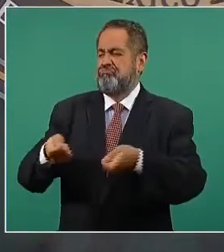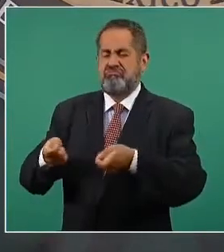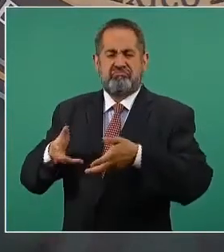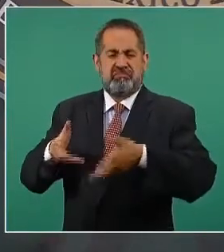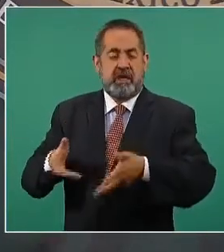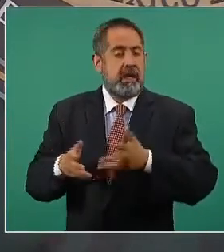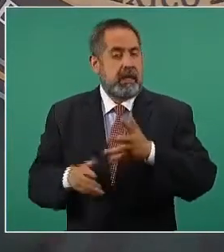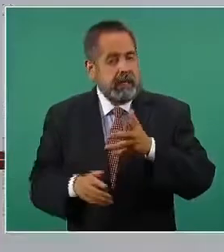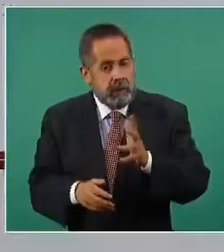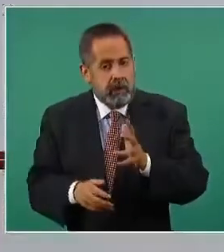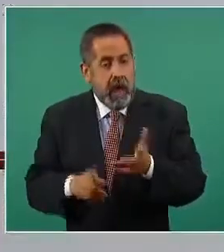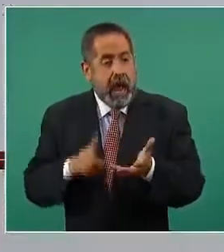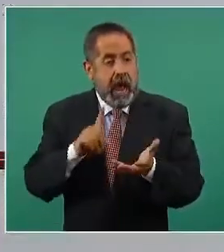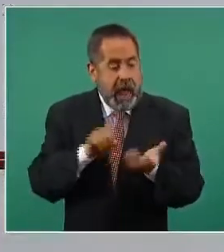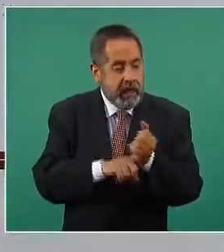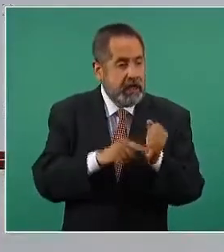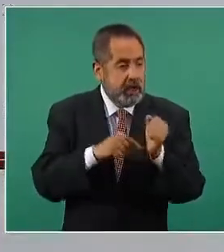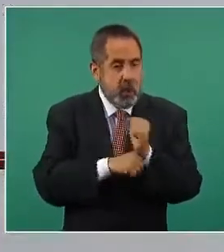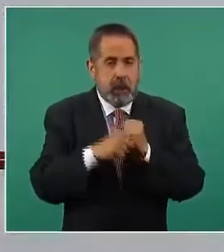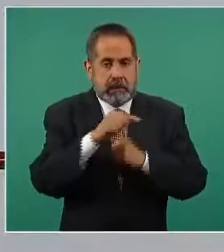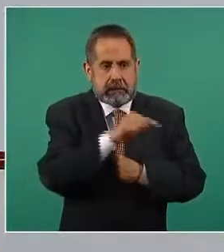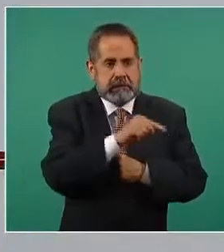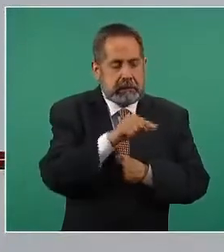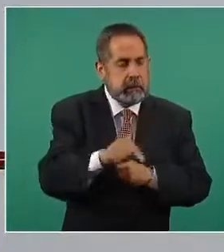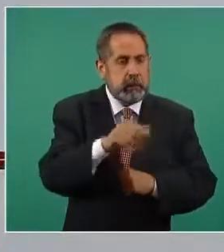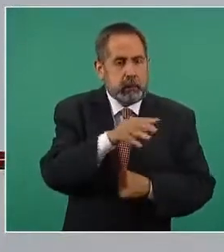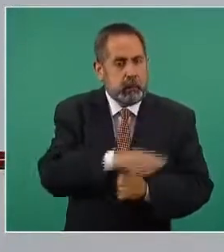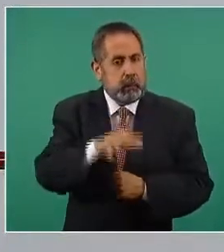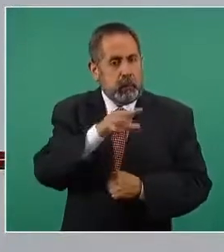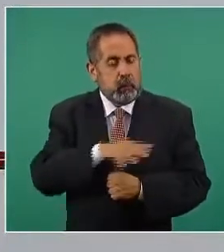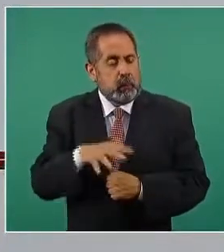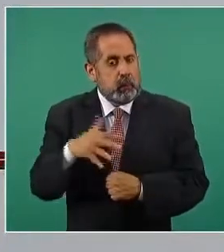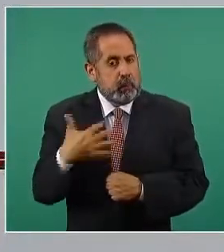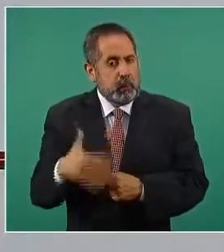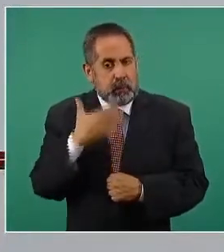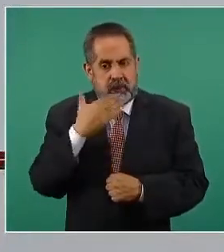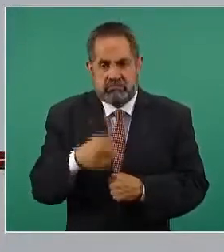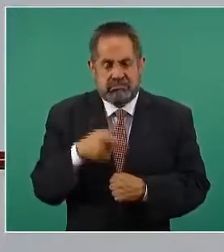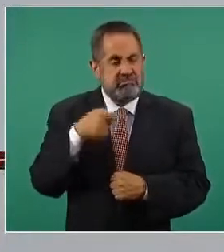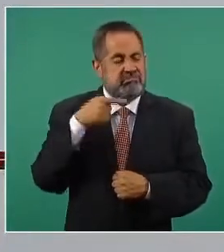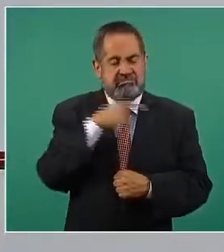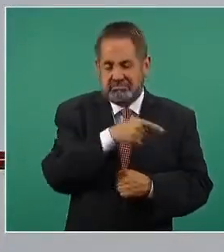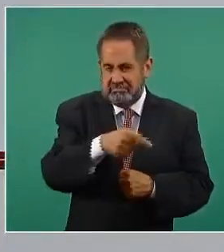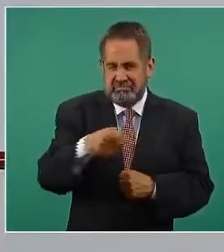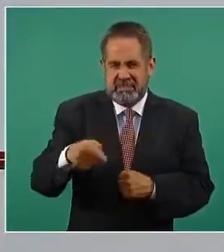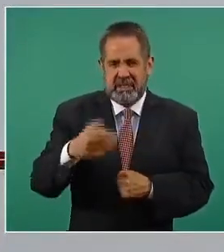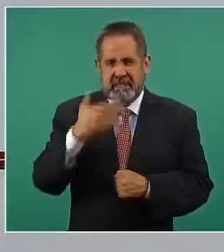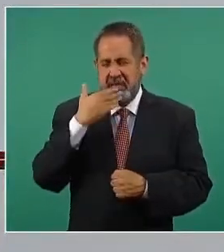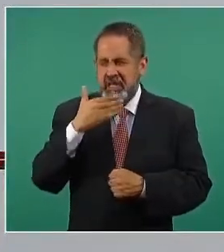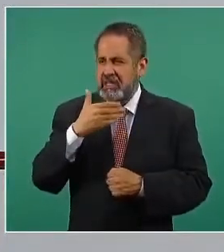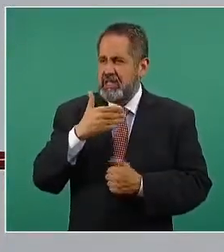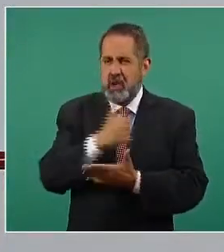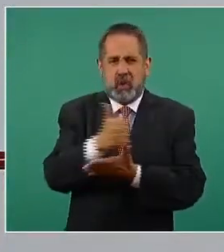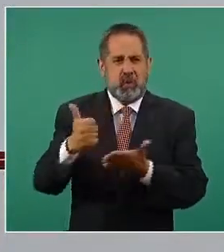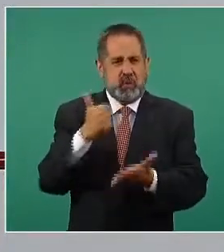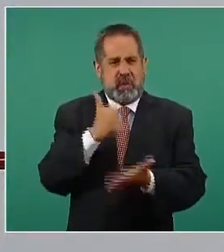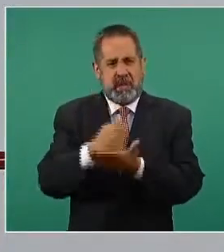no dejaron de ocurrir cosas notables en esta gran ciudad de